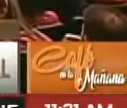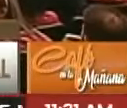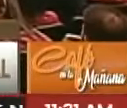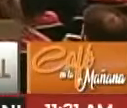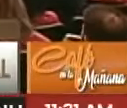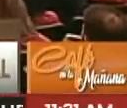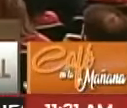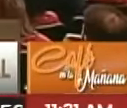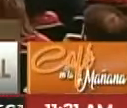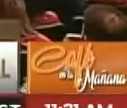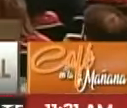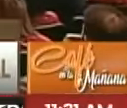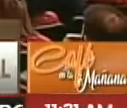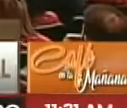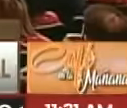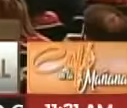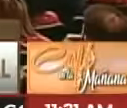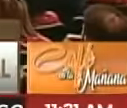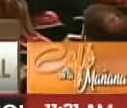Buenos días.